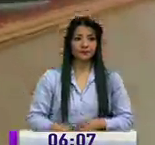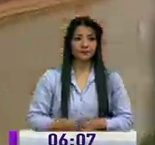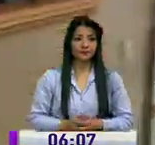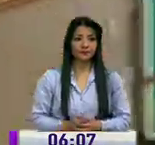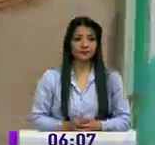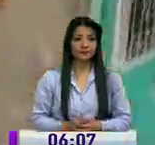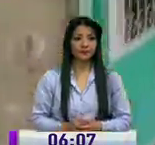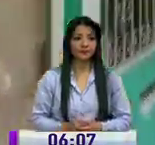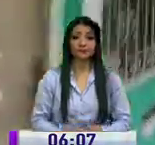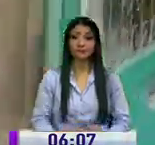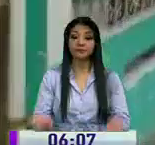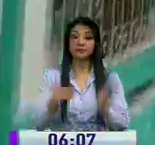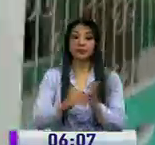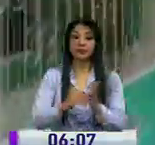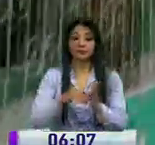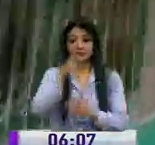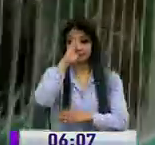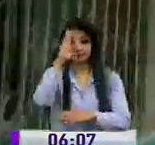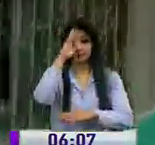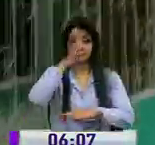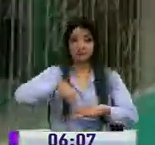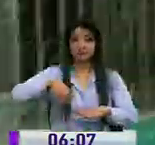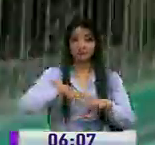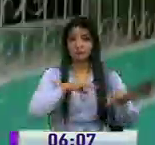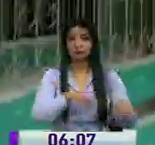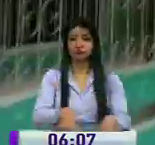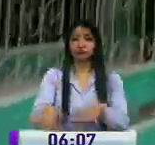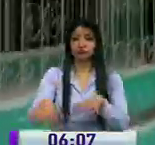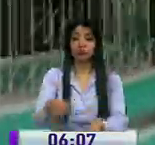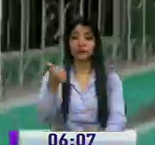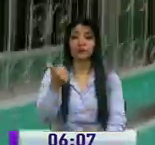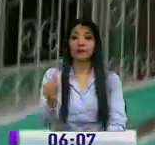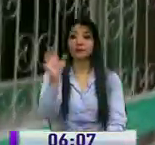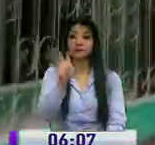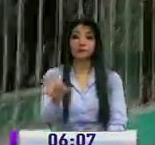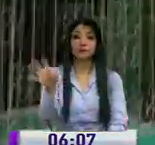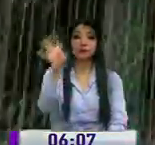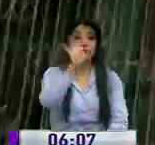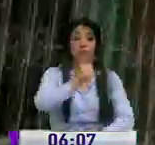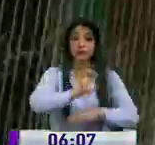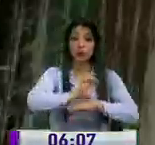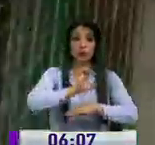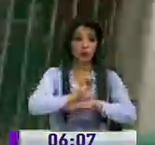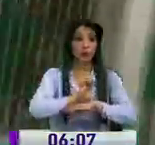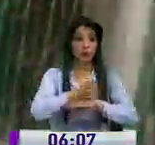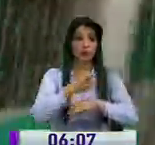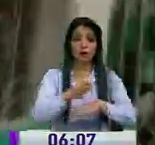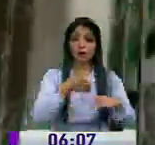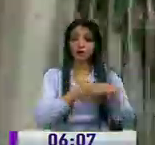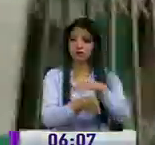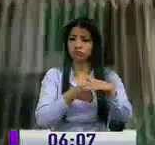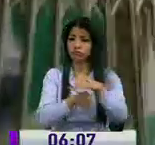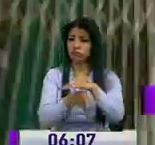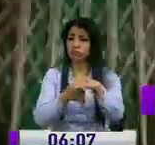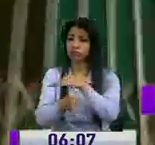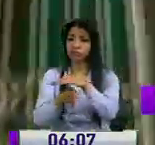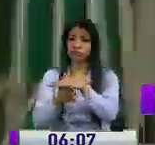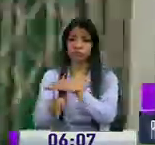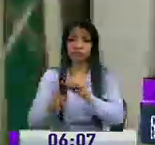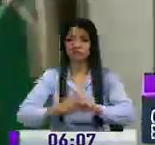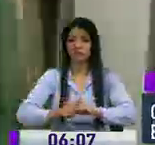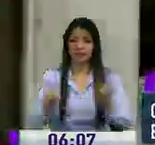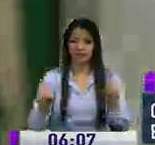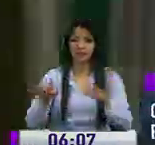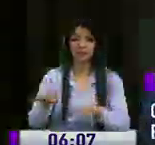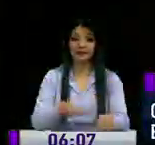Nuevamente en acción, la Policía Nacional se movilizó en 10 provincias del país, en donde se llevaron a cabo el operativo Jaque Mate